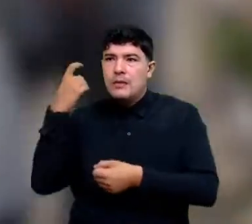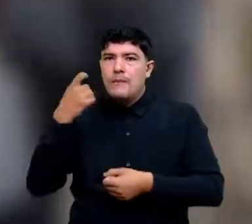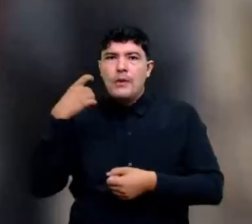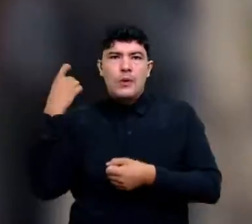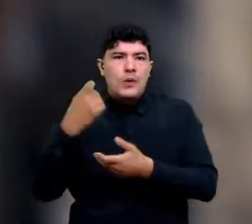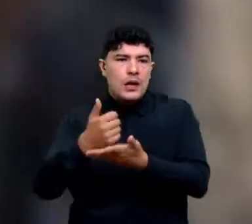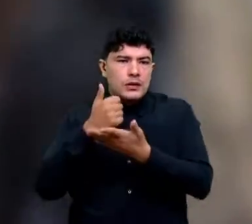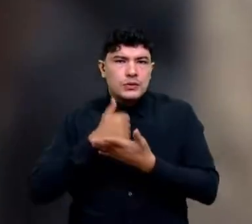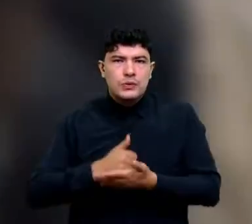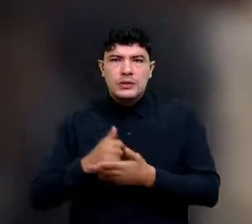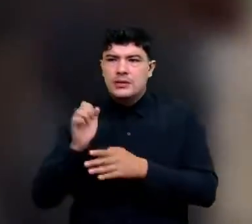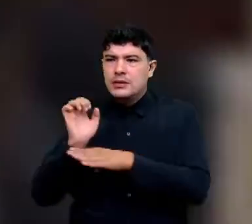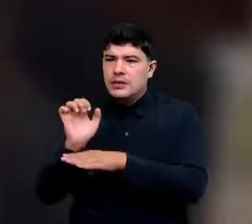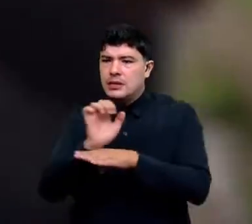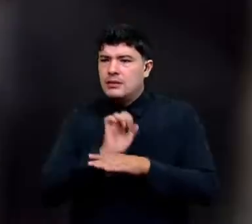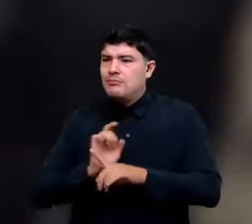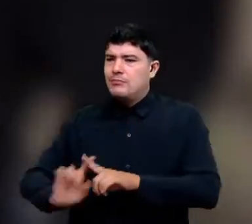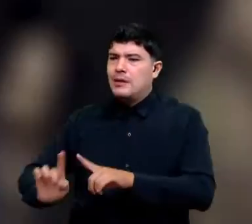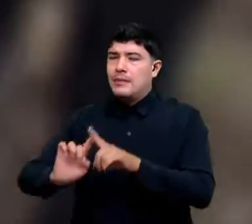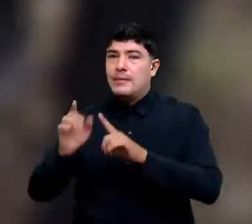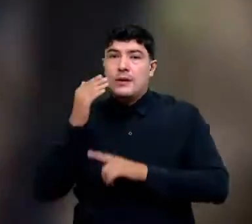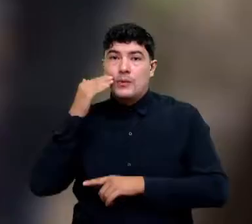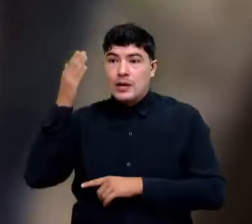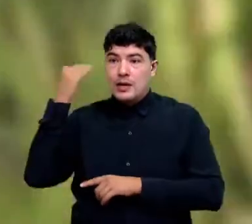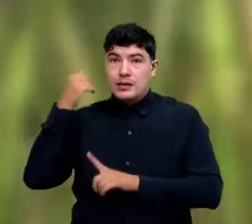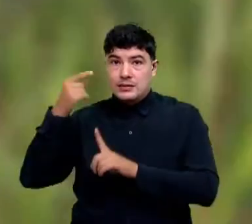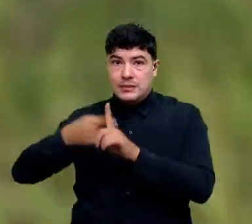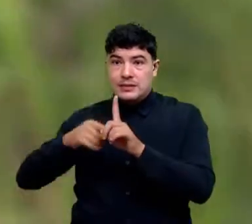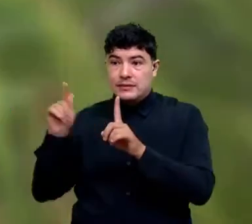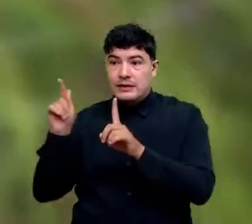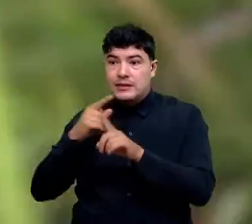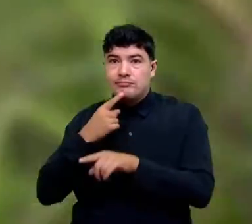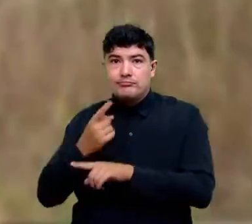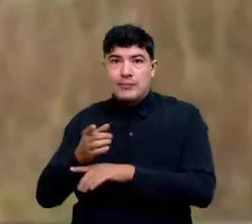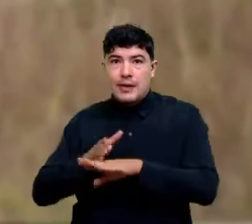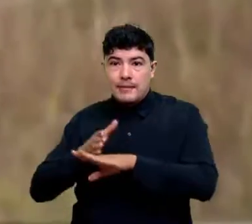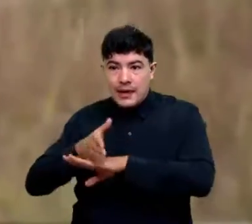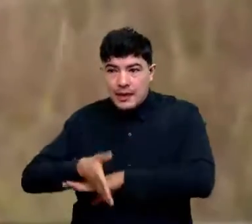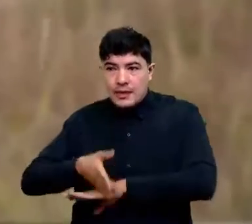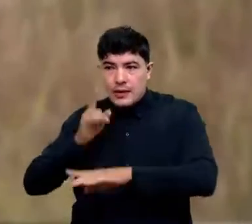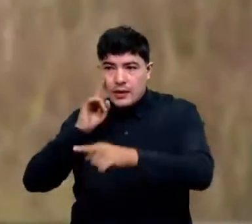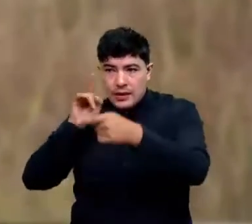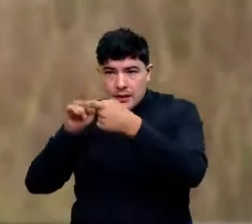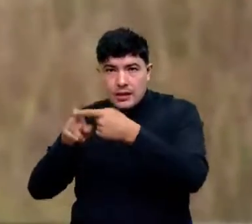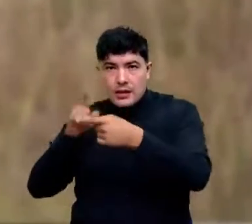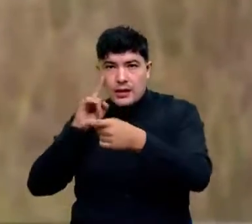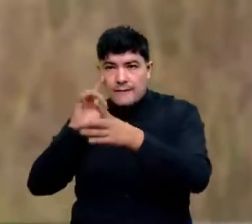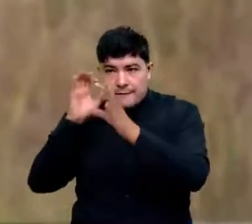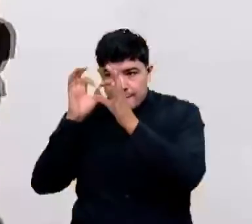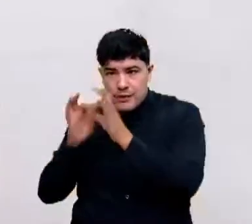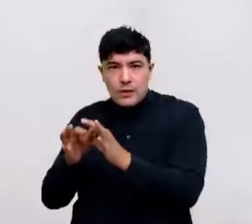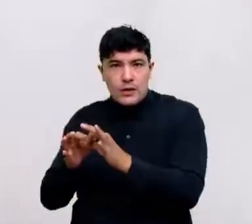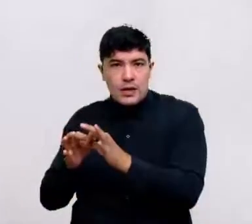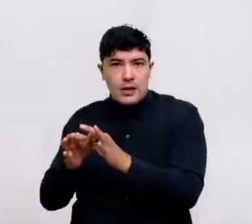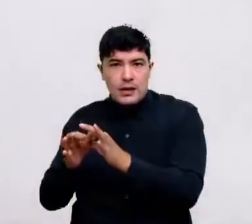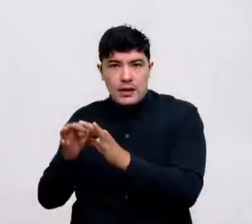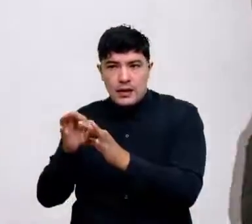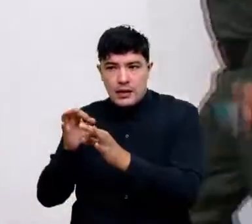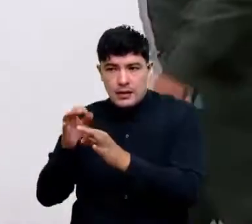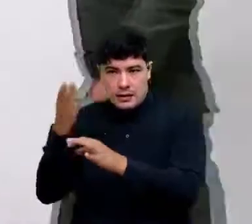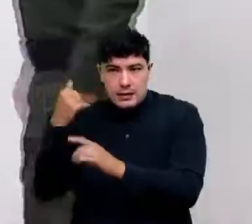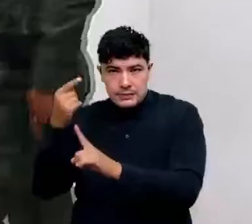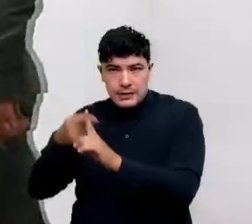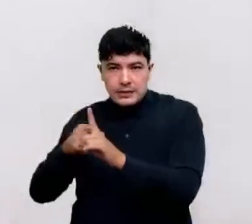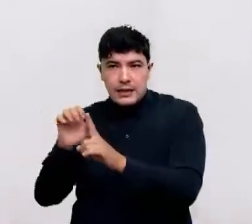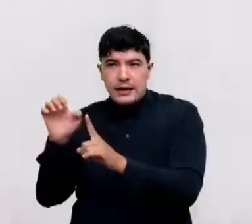diferentes entidades, indicando que durante el mes de febrero se agotaron los medios que estaban destinados para todo el año. El proyecto